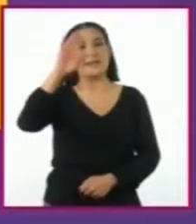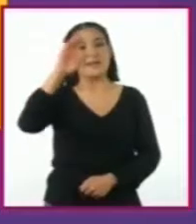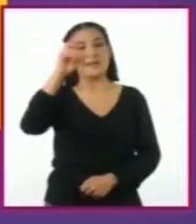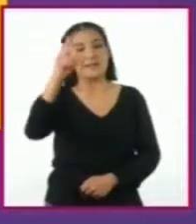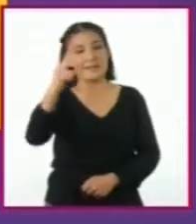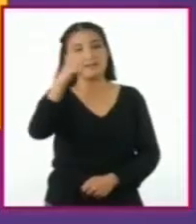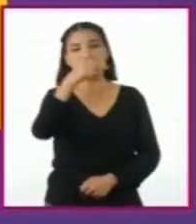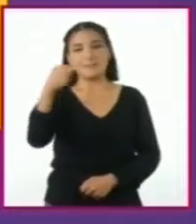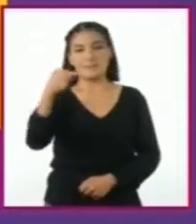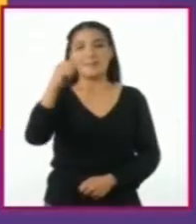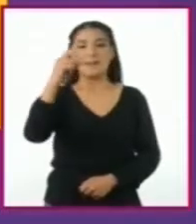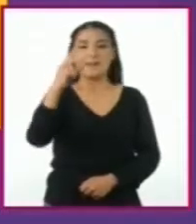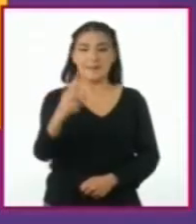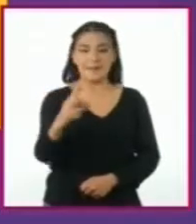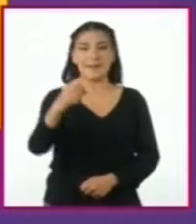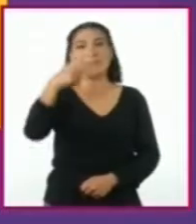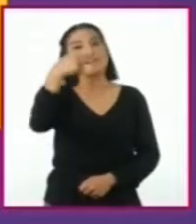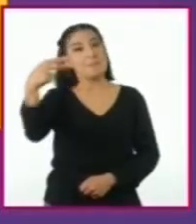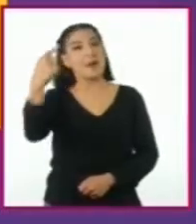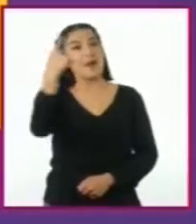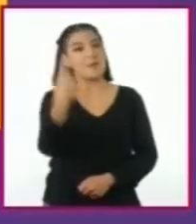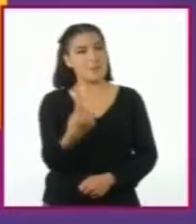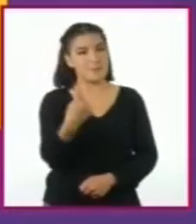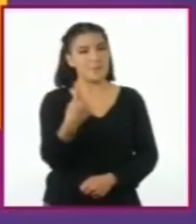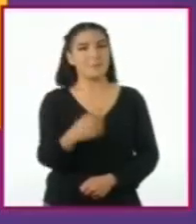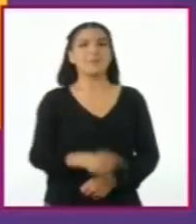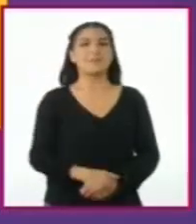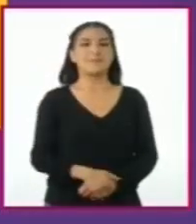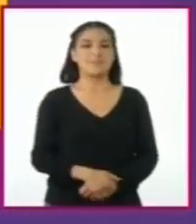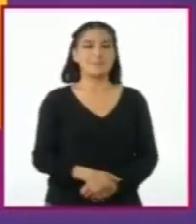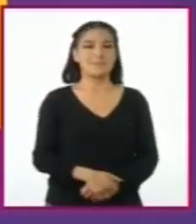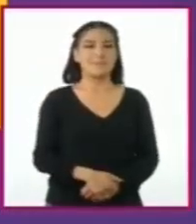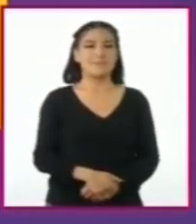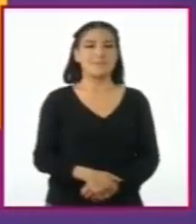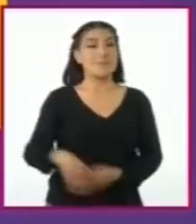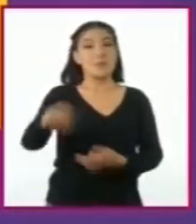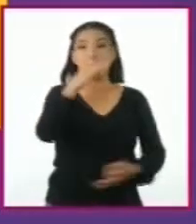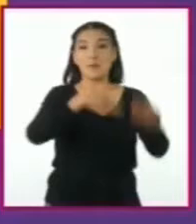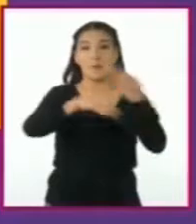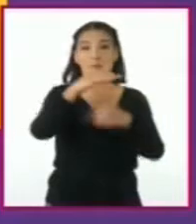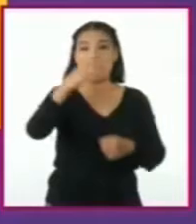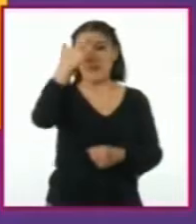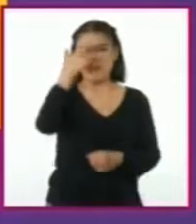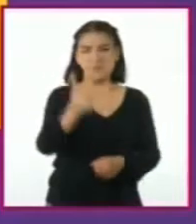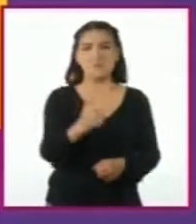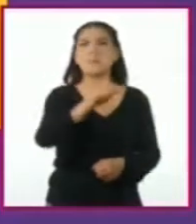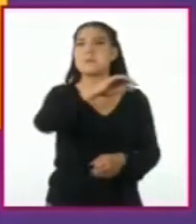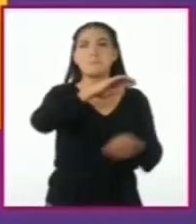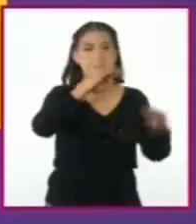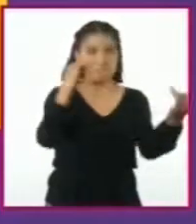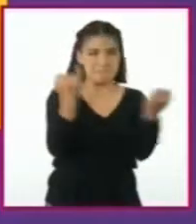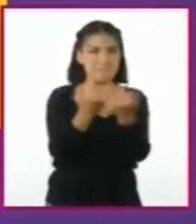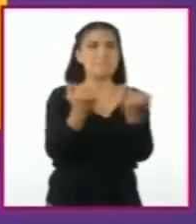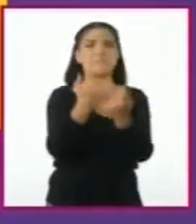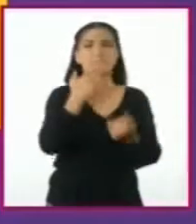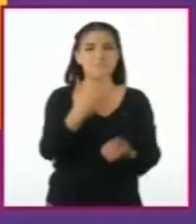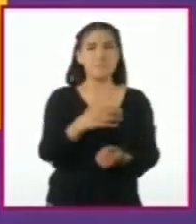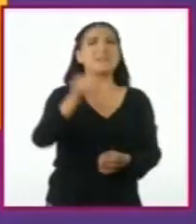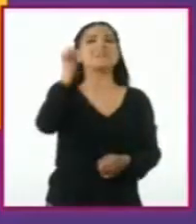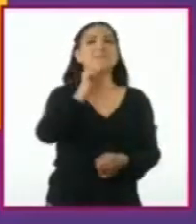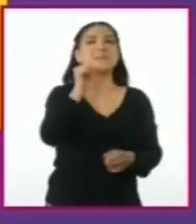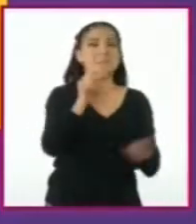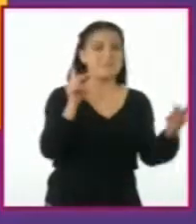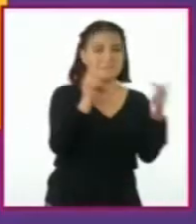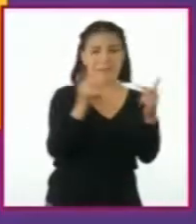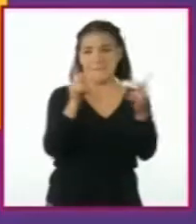D sobre D, igual a 1. Todas las razones son iguales y además siempre son iguales a